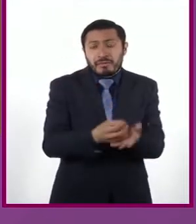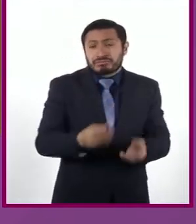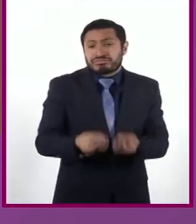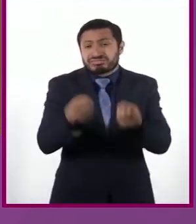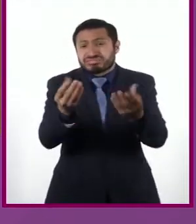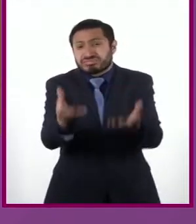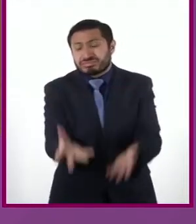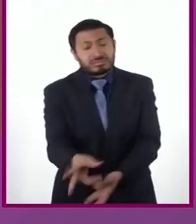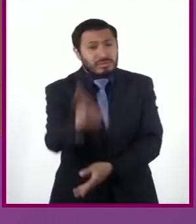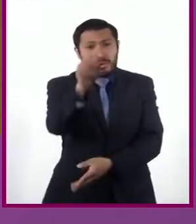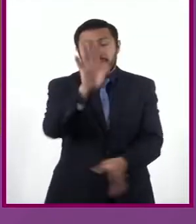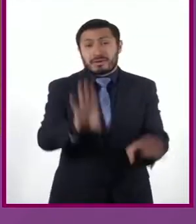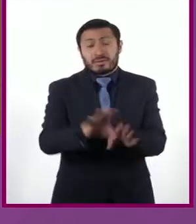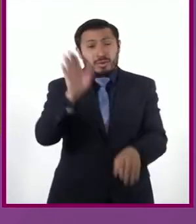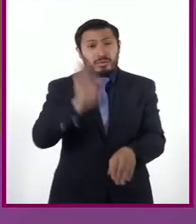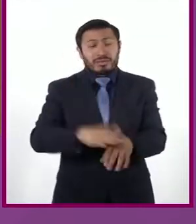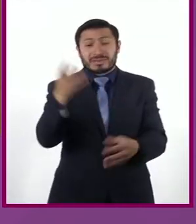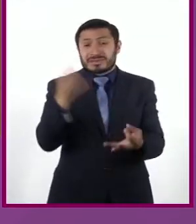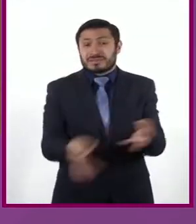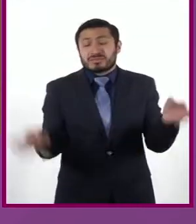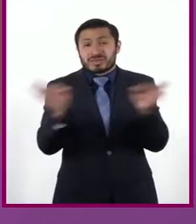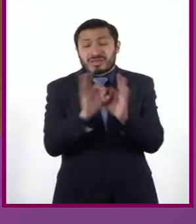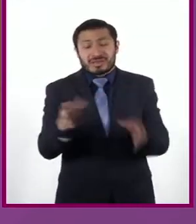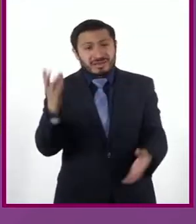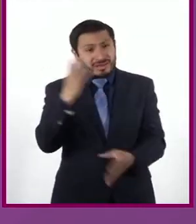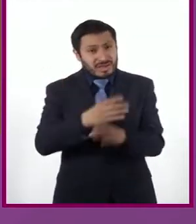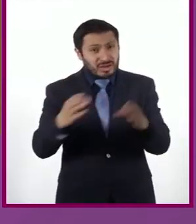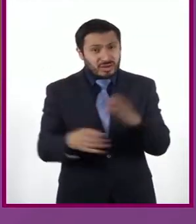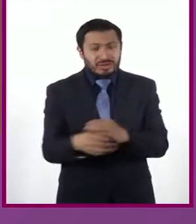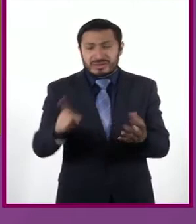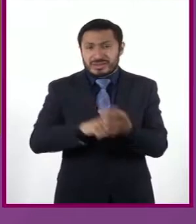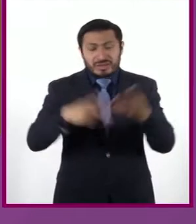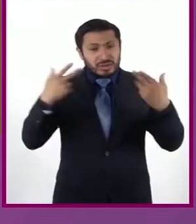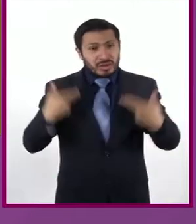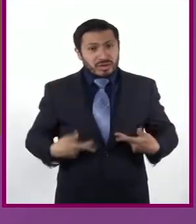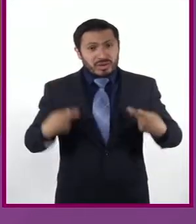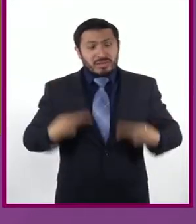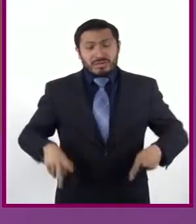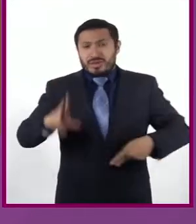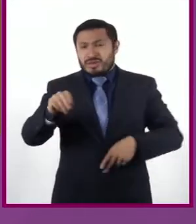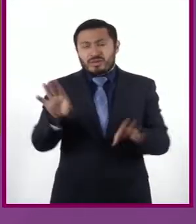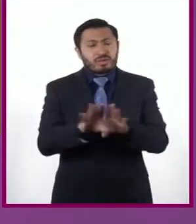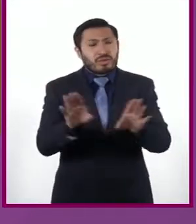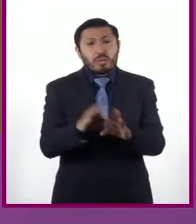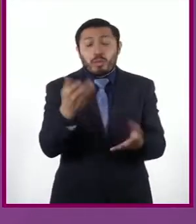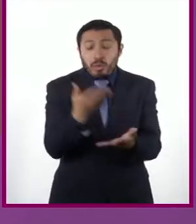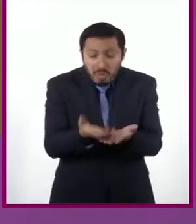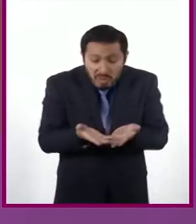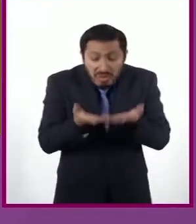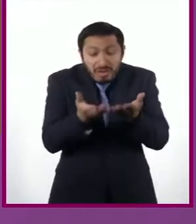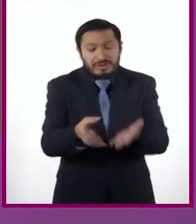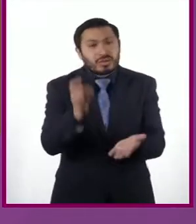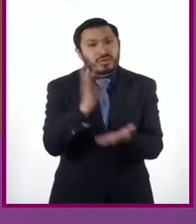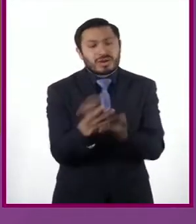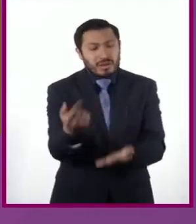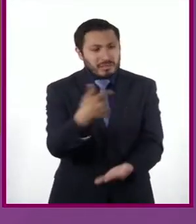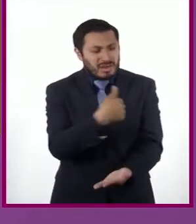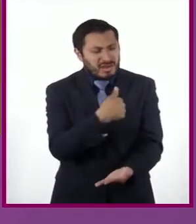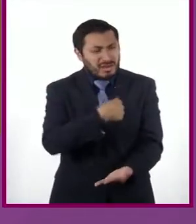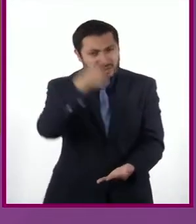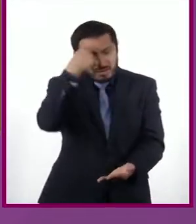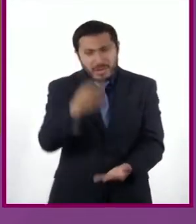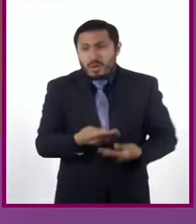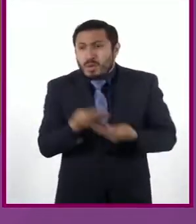estimado de un hombre no está en lo que muestran sus manos, sino lo que atesora su corazón dispuesto para otros,